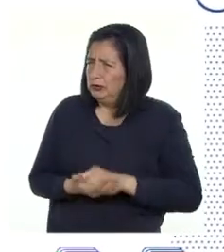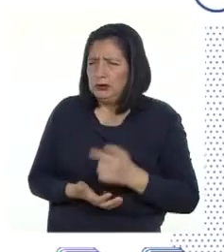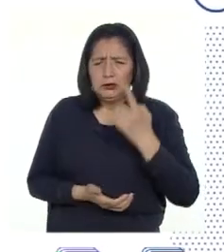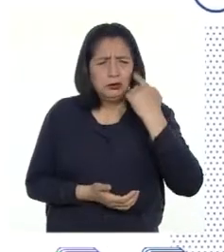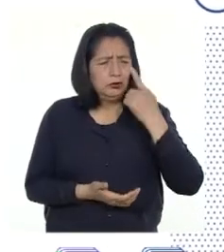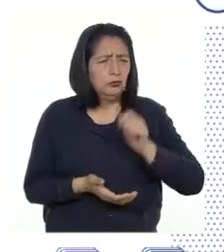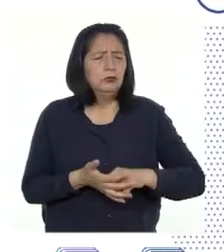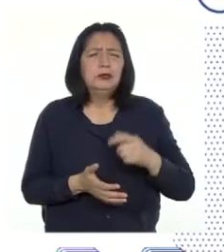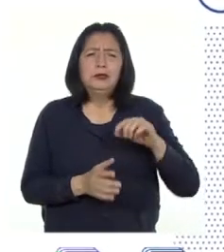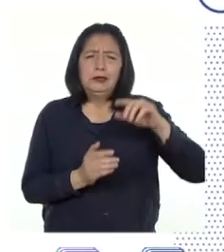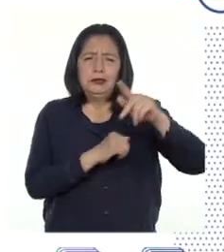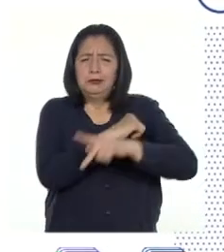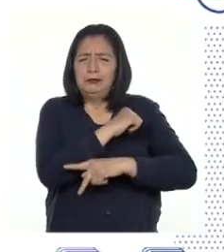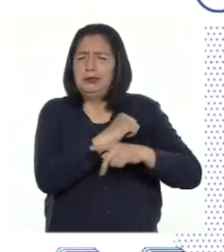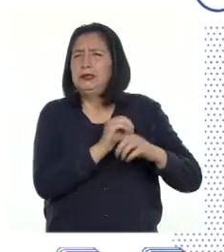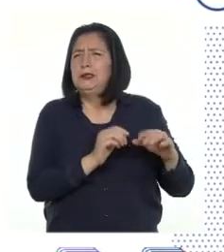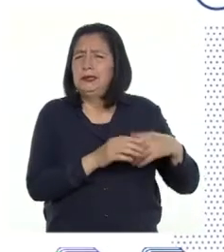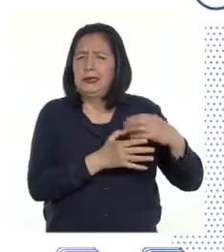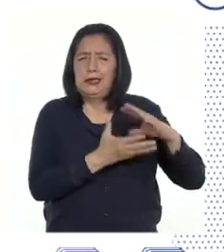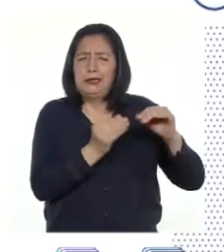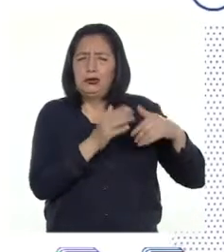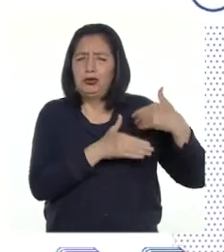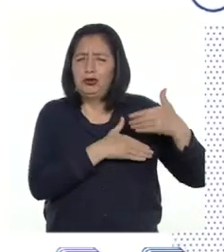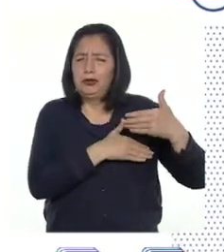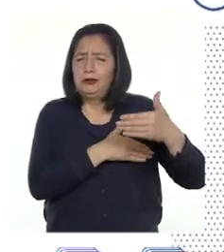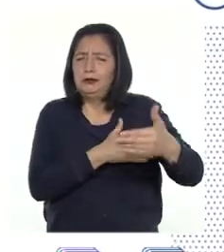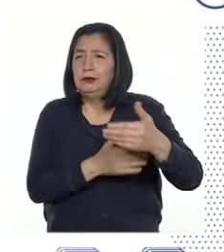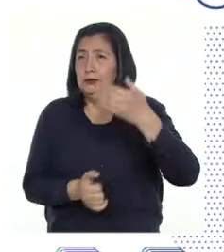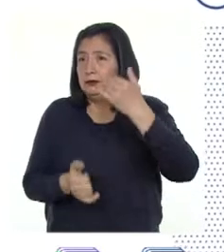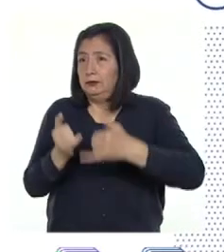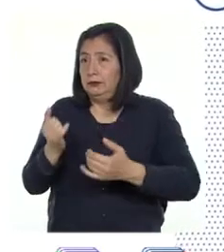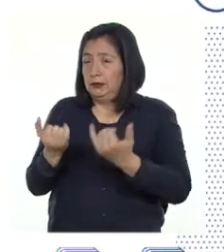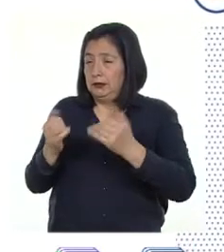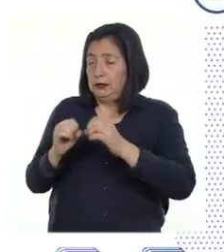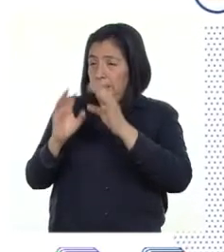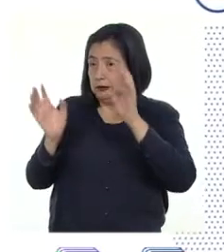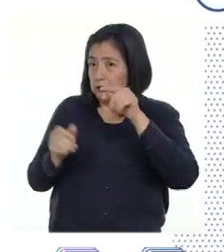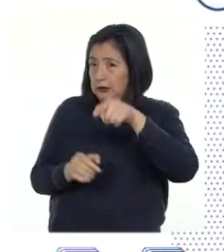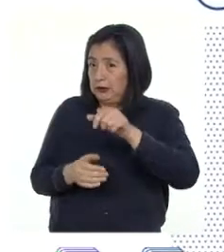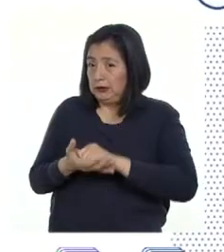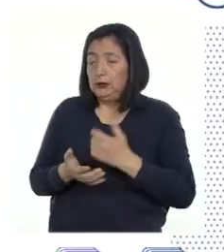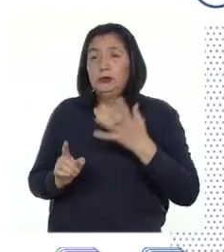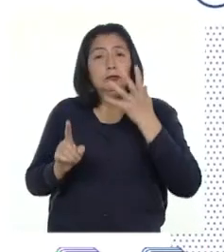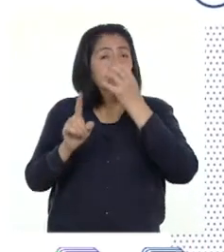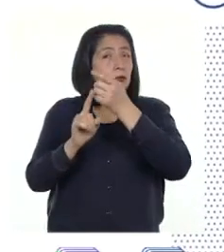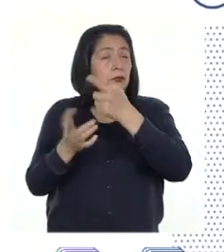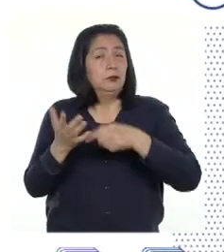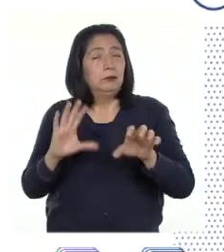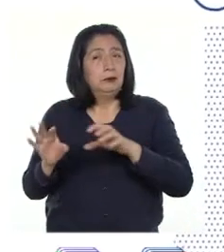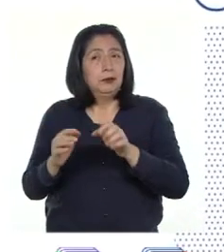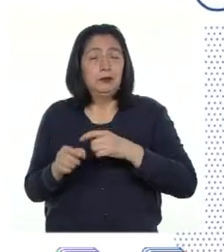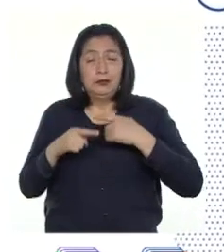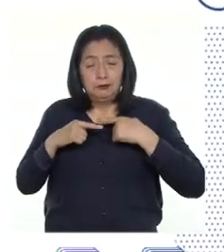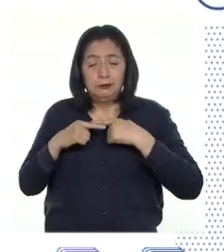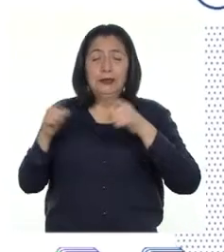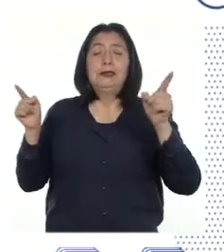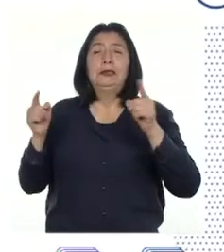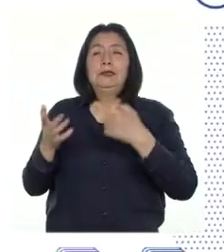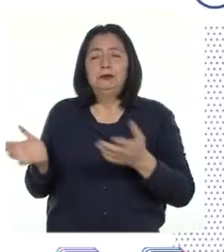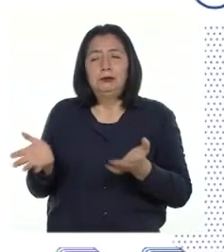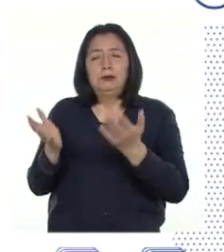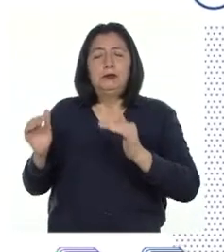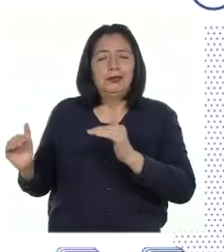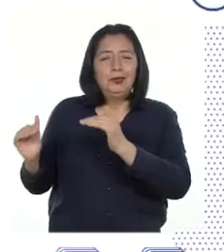los hombres en nuestro país a lo largo de la historia. Al final del día, como producto de este desafío, elaboraremos mensajes que promuevan